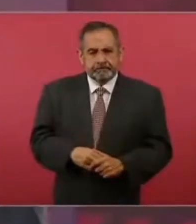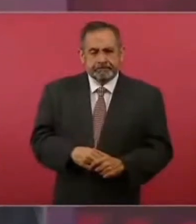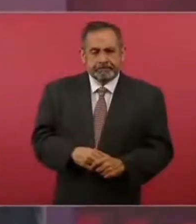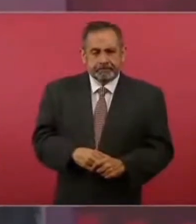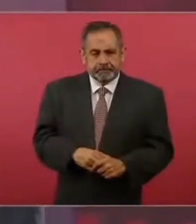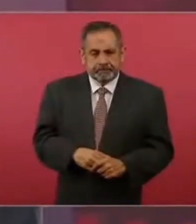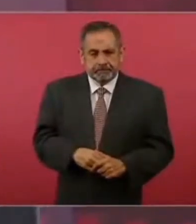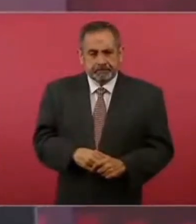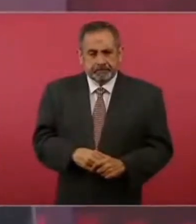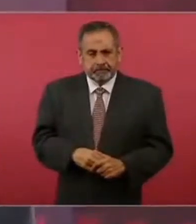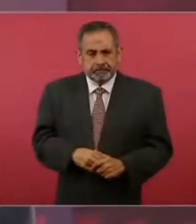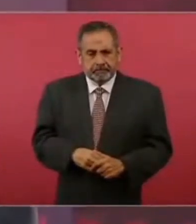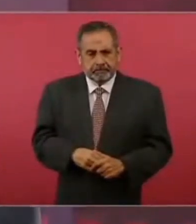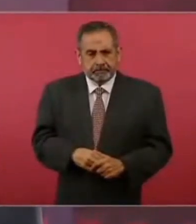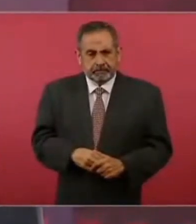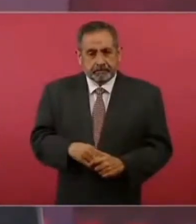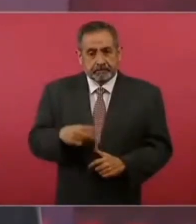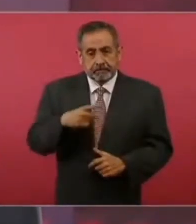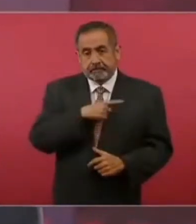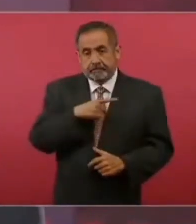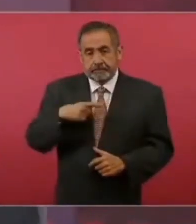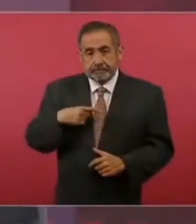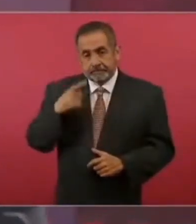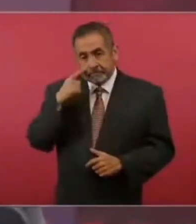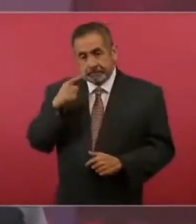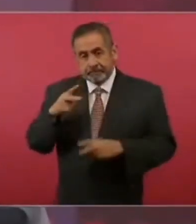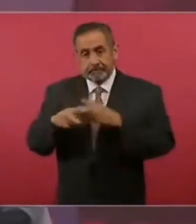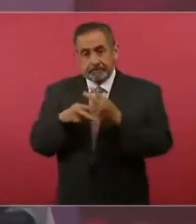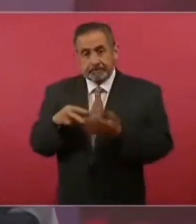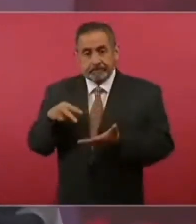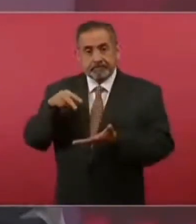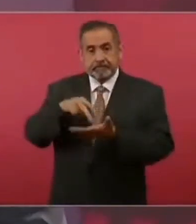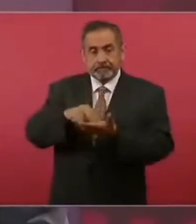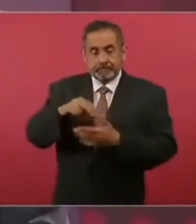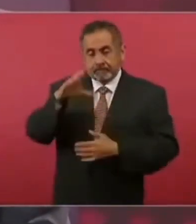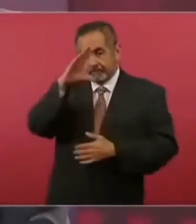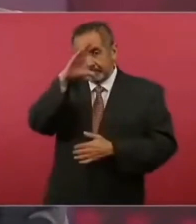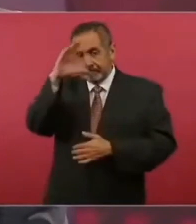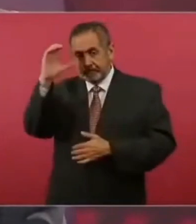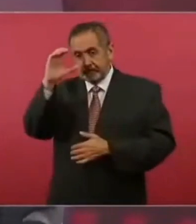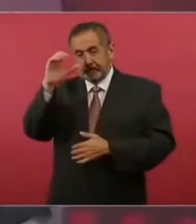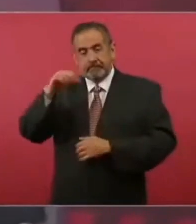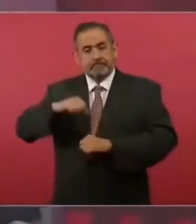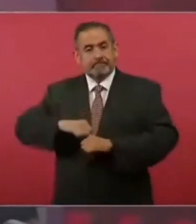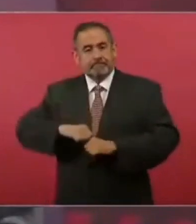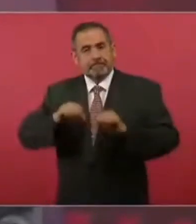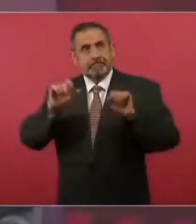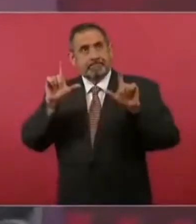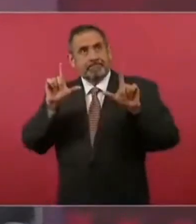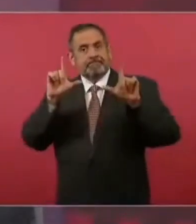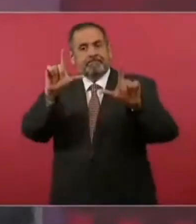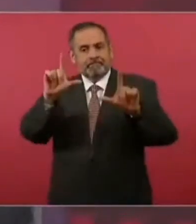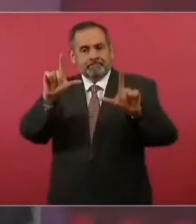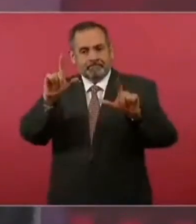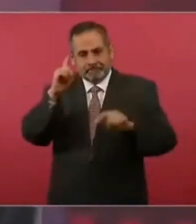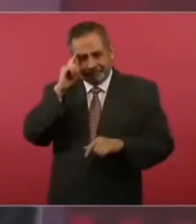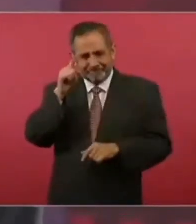tengo que posar para el retrato que va a quedar, ninguna de